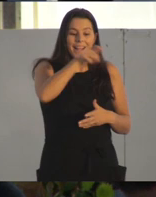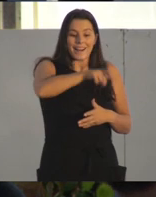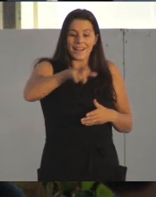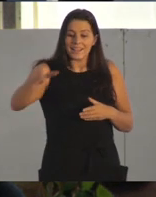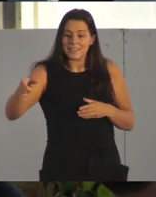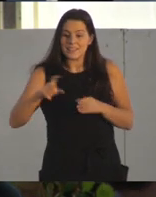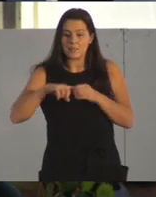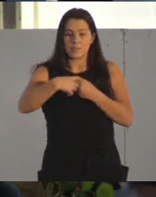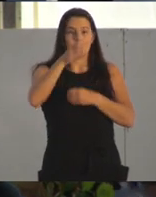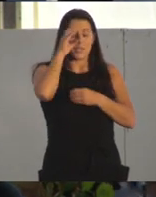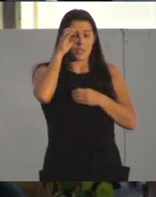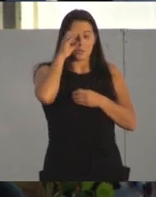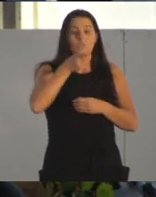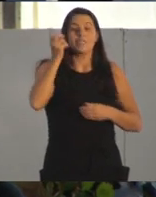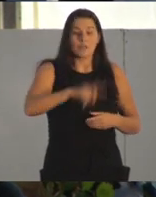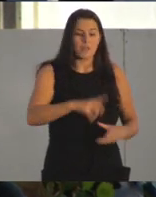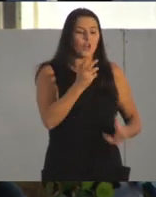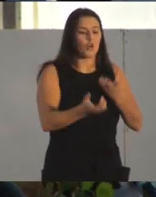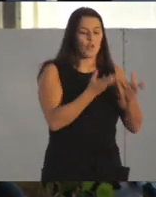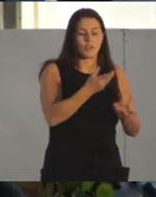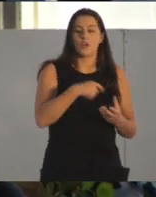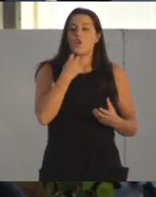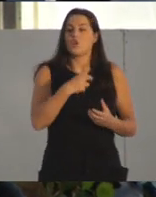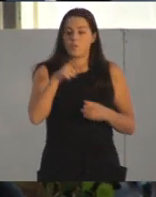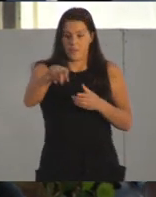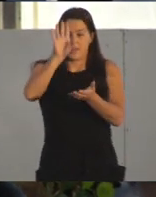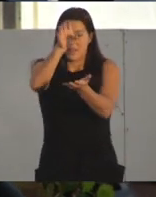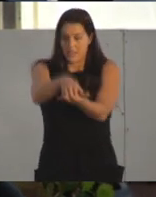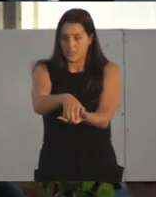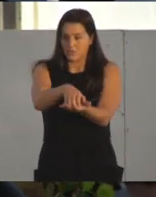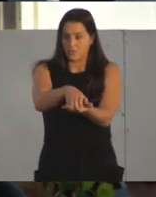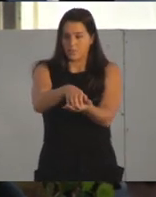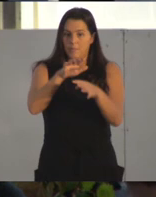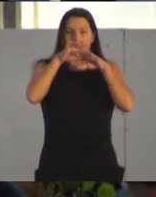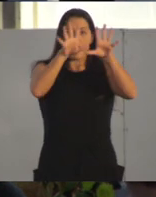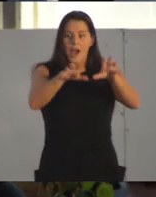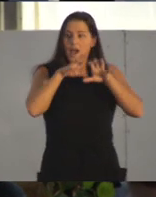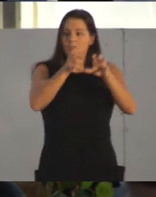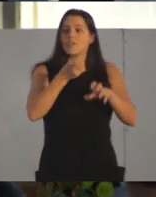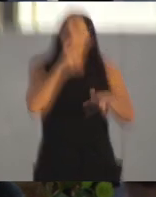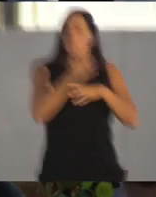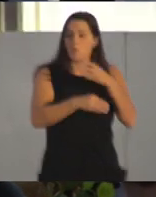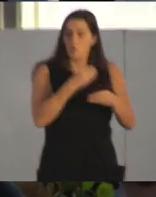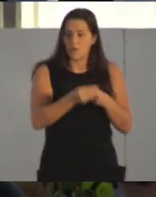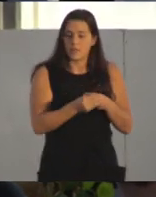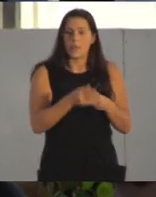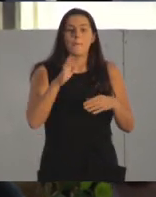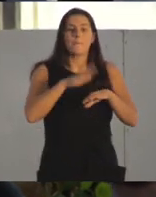fueran los cocineros y los logopedas de ese centro. Se puede acceder a esta formación a través de